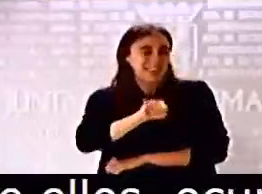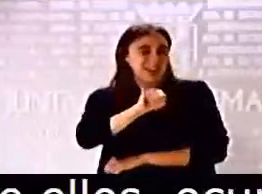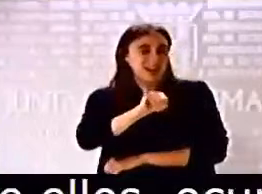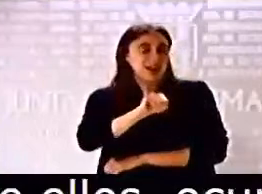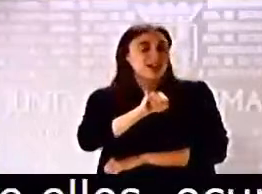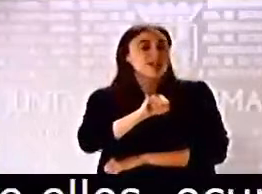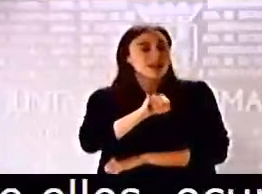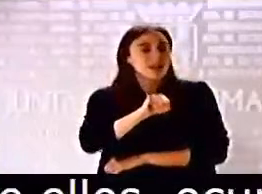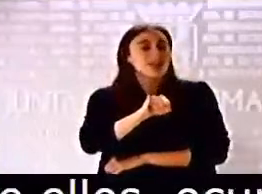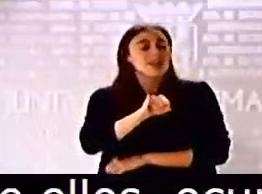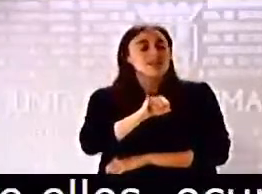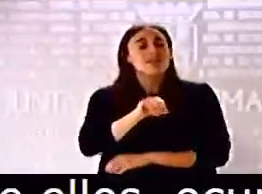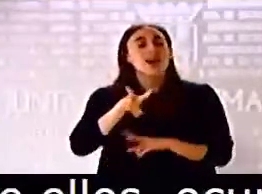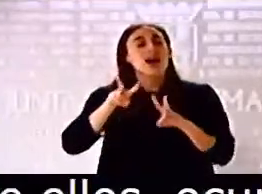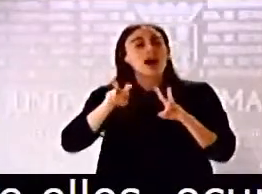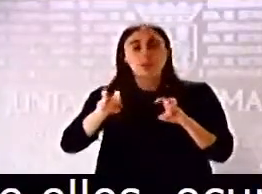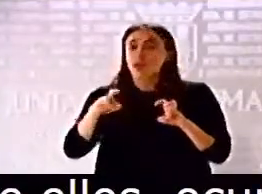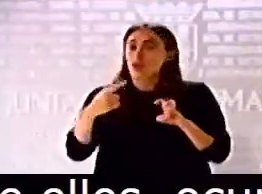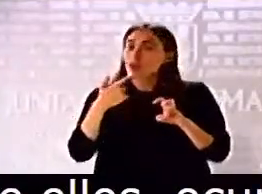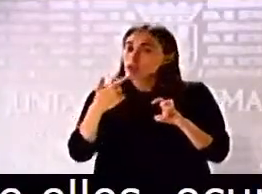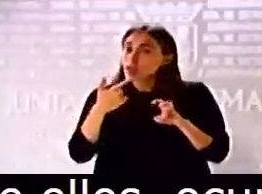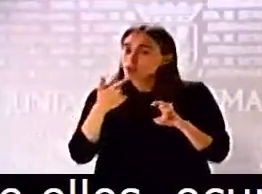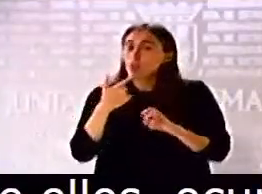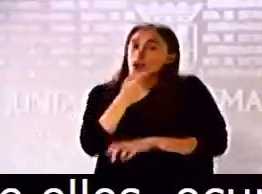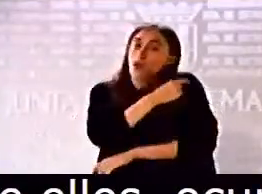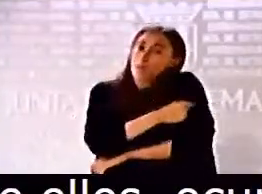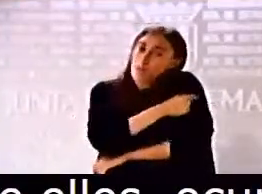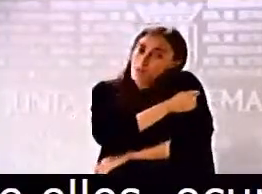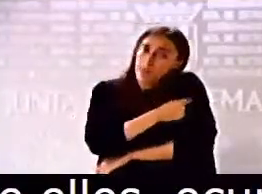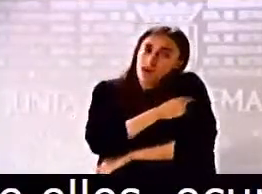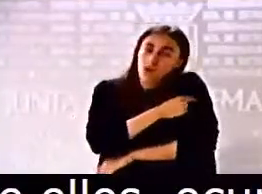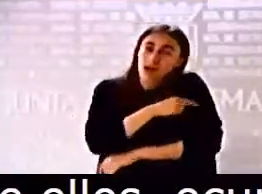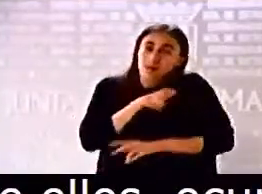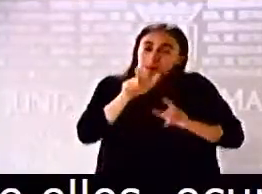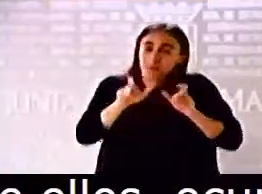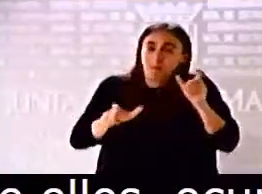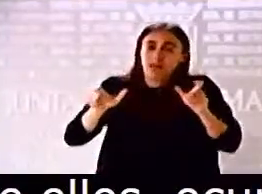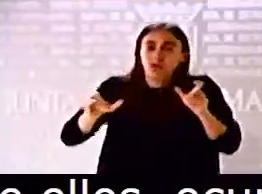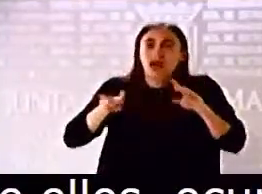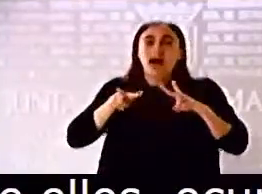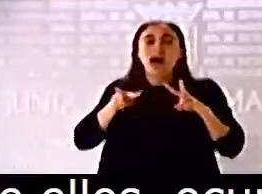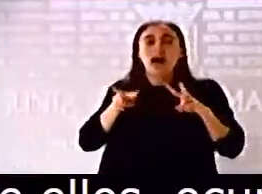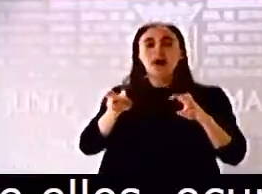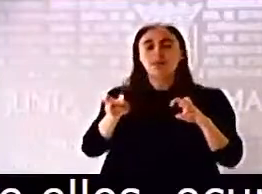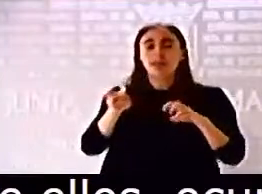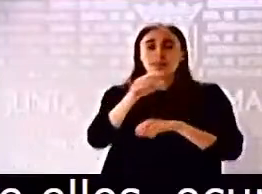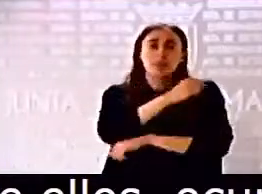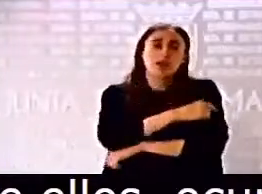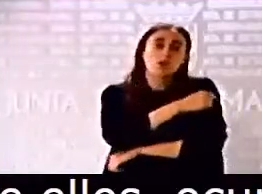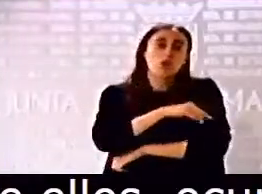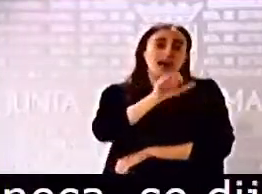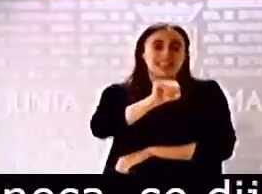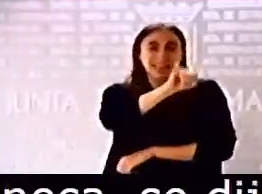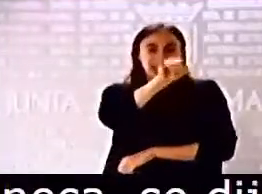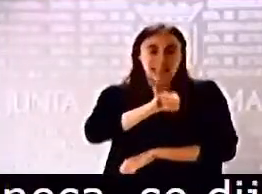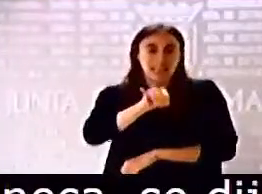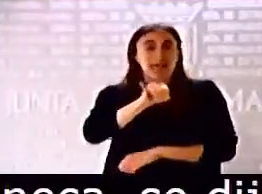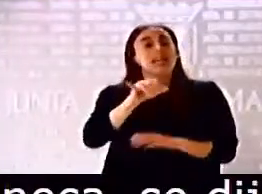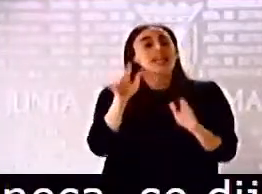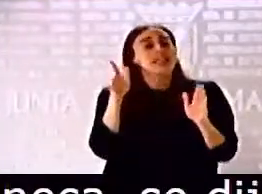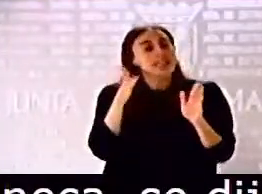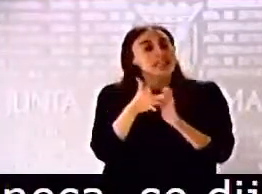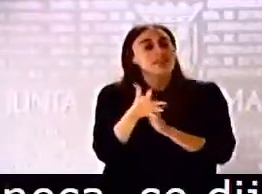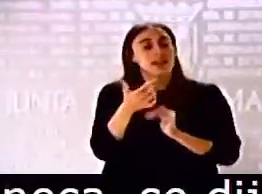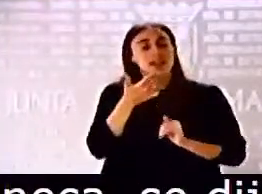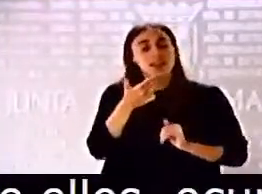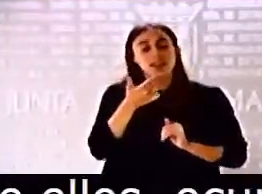Se dijo en un primer momento que no podíamos vacunar a las personas al inicio de empezar con la vacuna de AstraZeneca, que no podíamos vacunar a